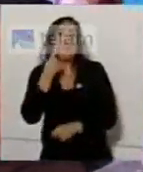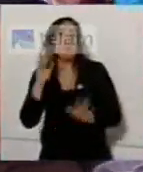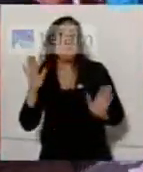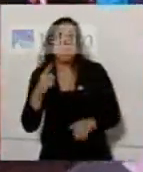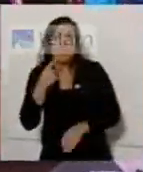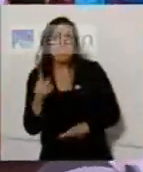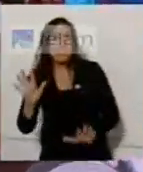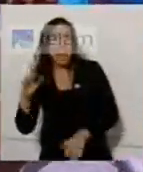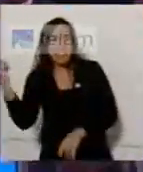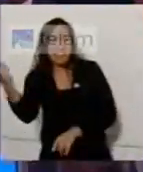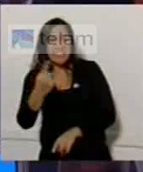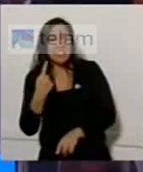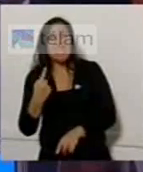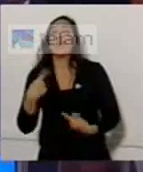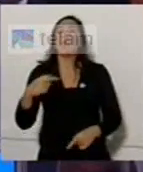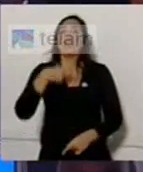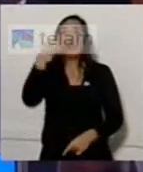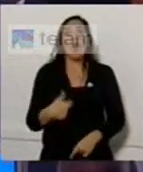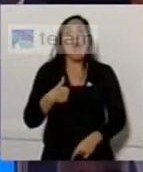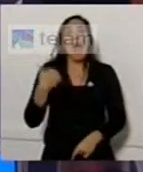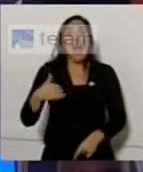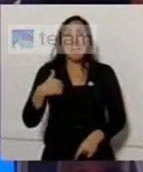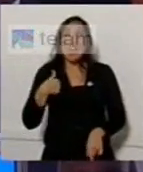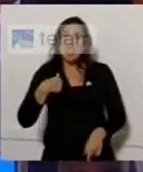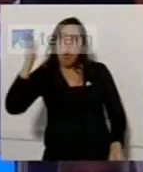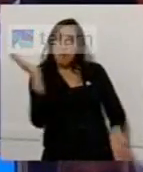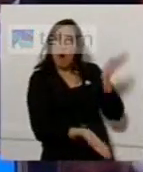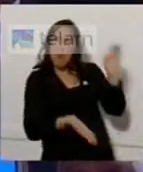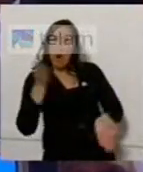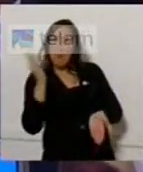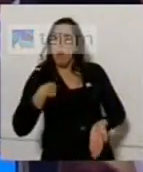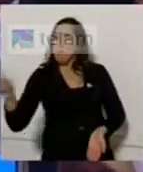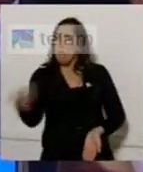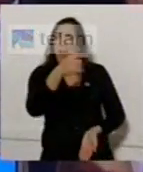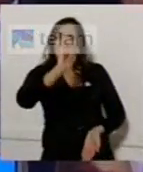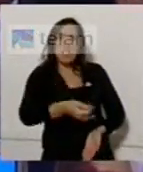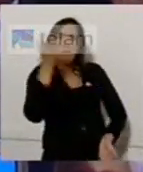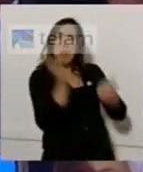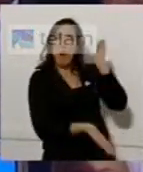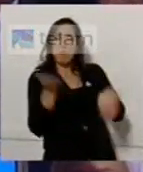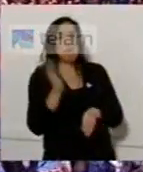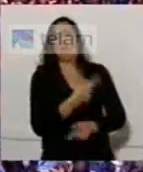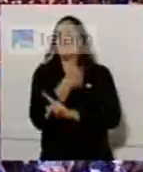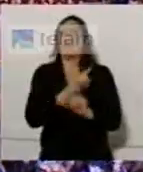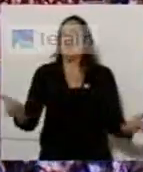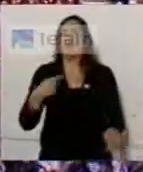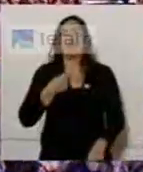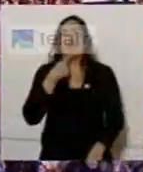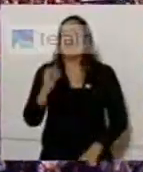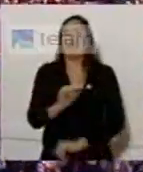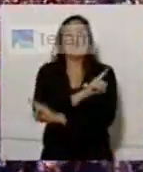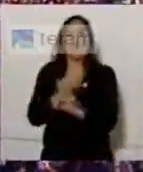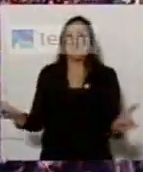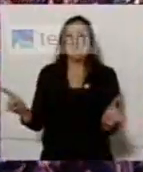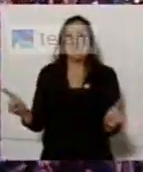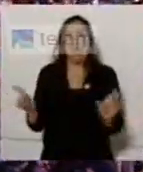no voy a ser una presidenta que le dé palos a nadie, eso se los puedo asegurar, porque eso nunca ha